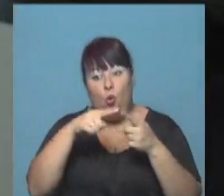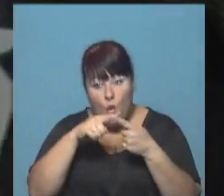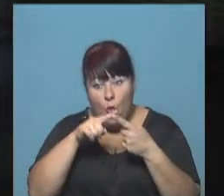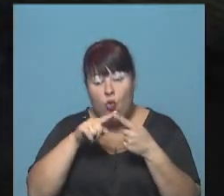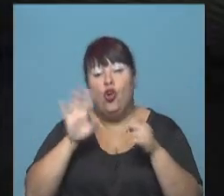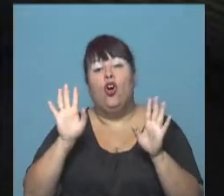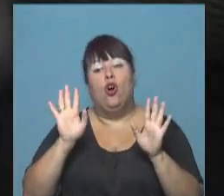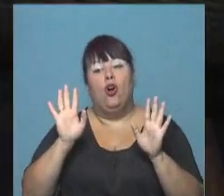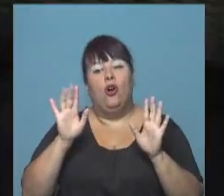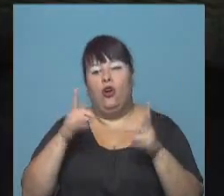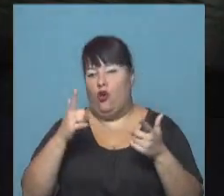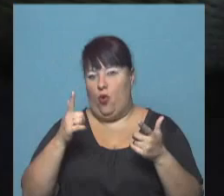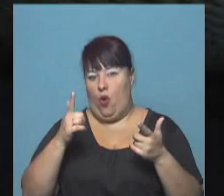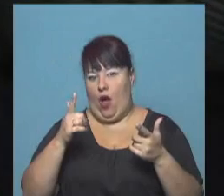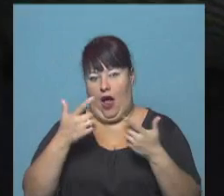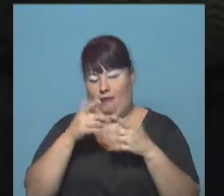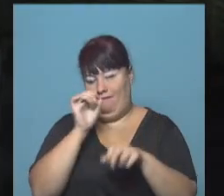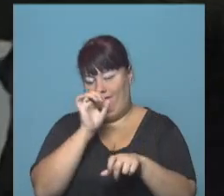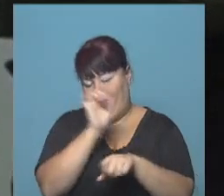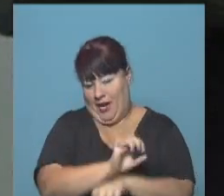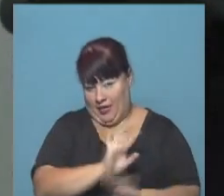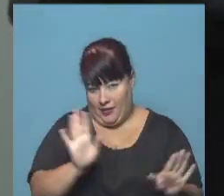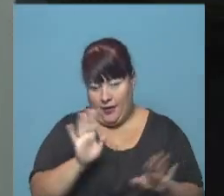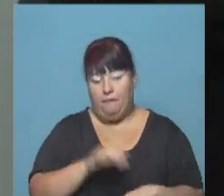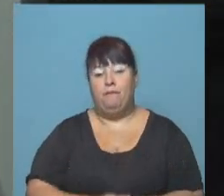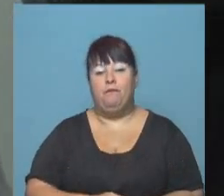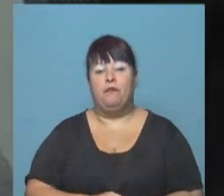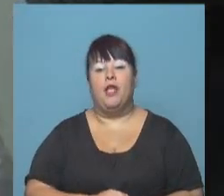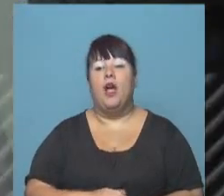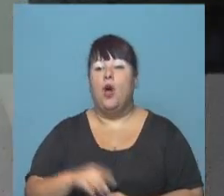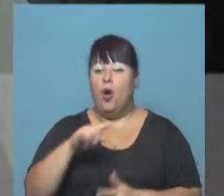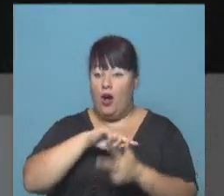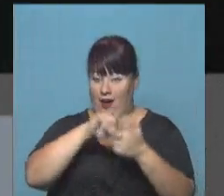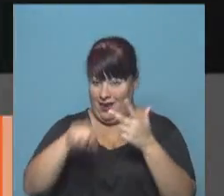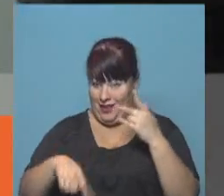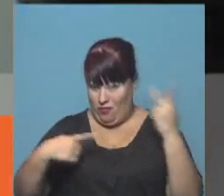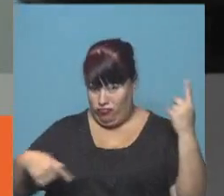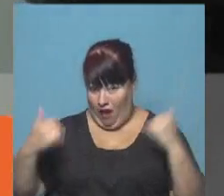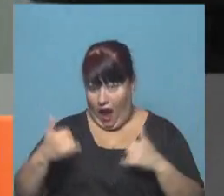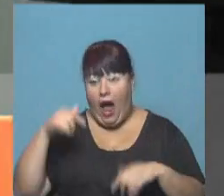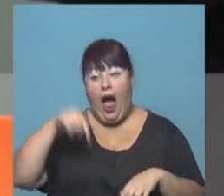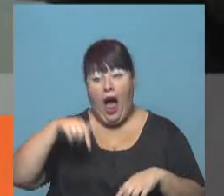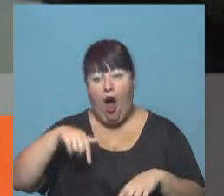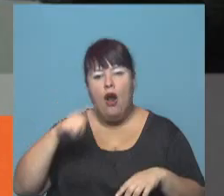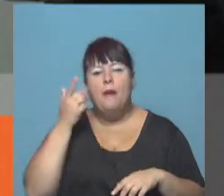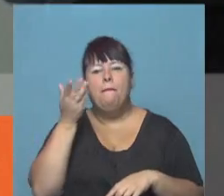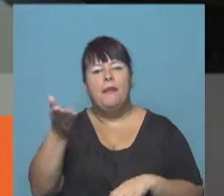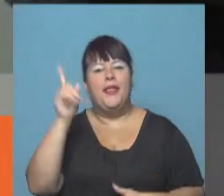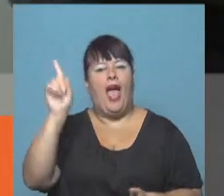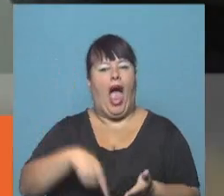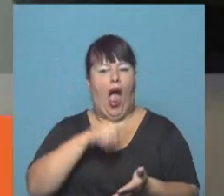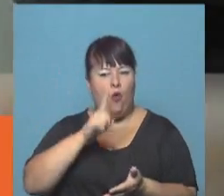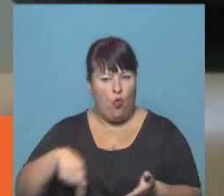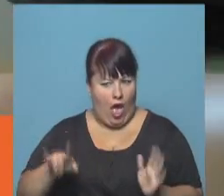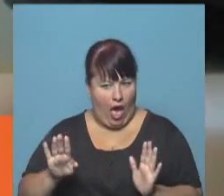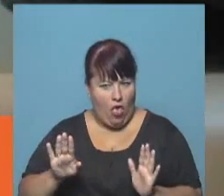está sin libertad, está presa. Uno de estos procesos ahora se está pidiendo la